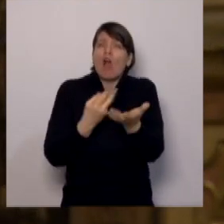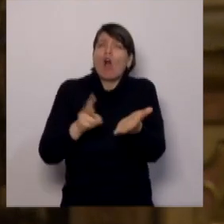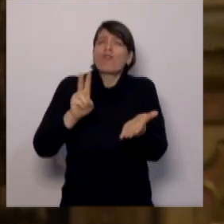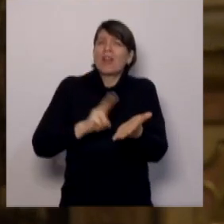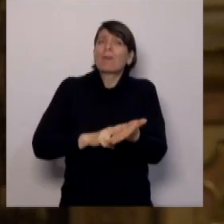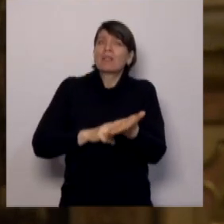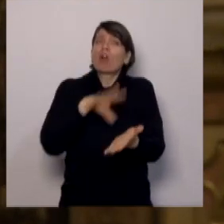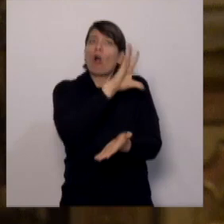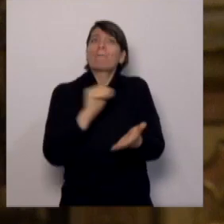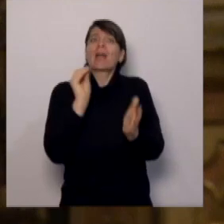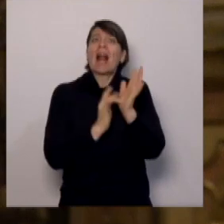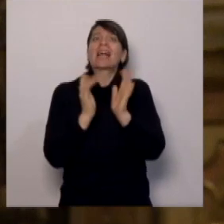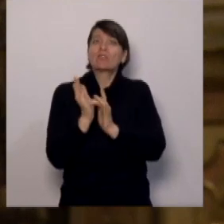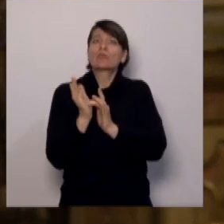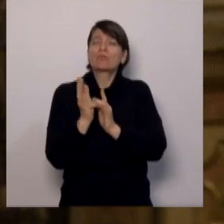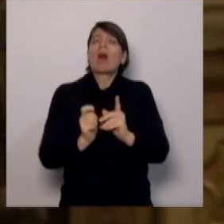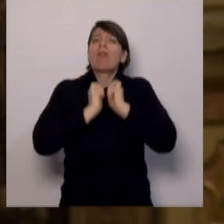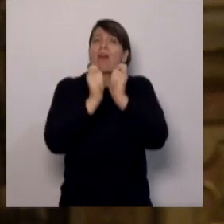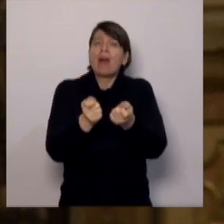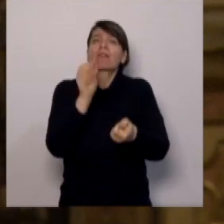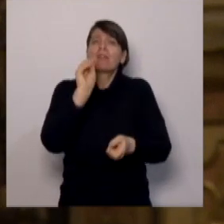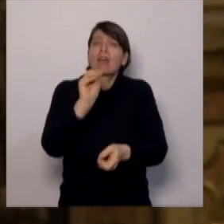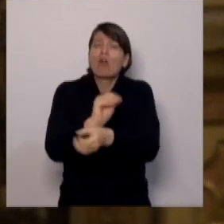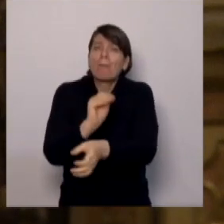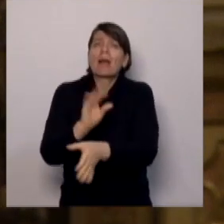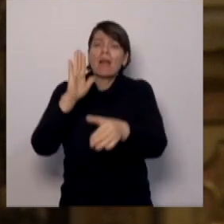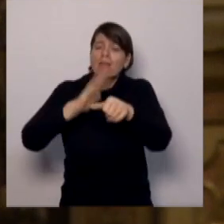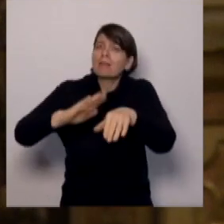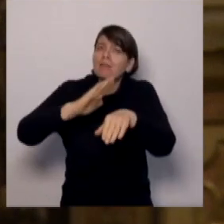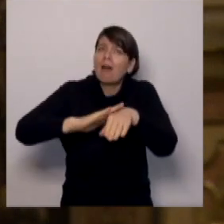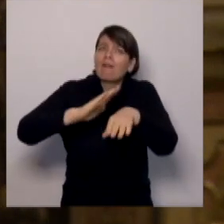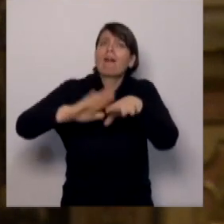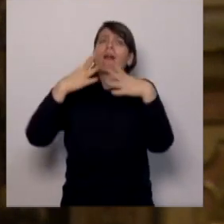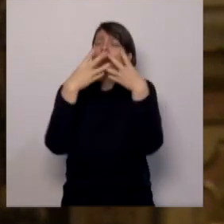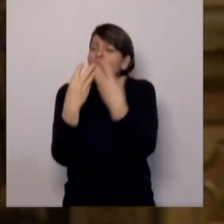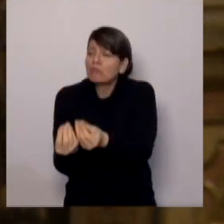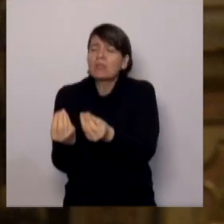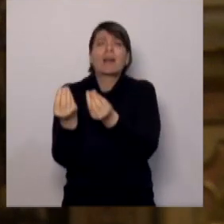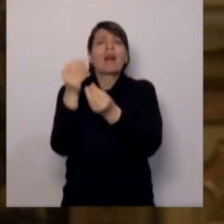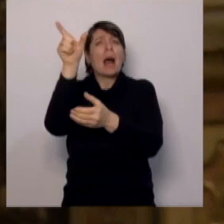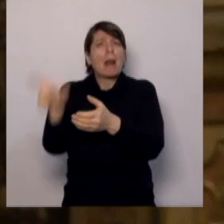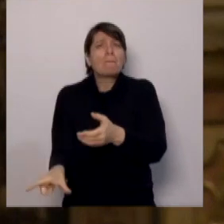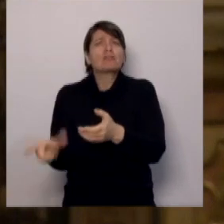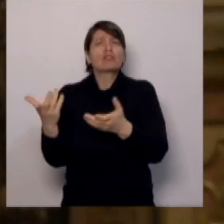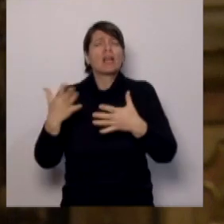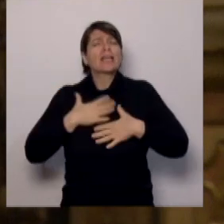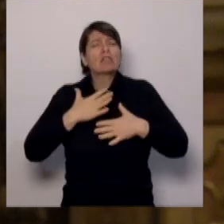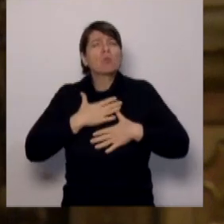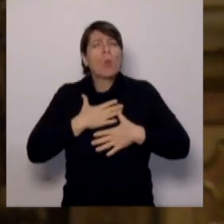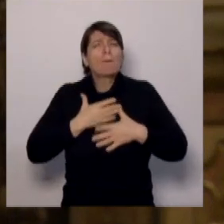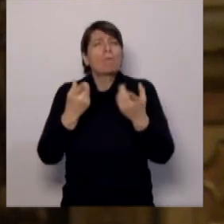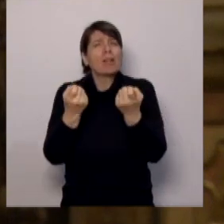esta actitud de Jesús de dar de comer, de curar, de sanar, de ayudar a aquel